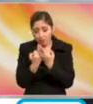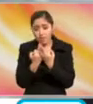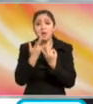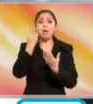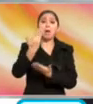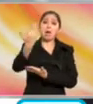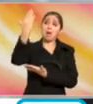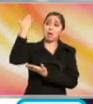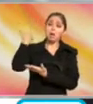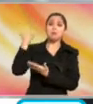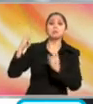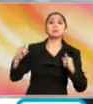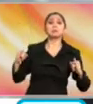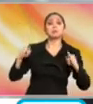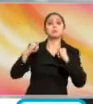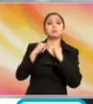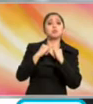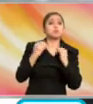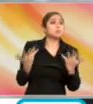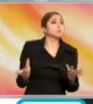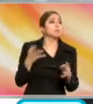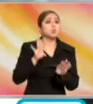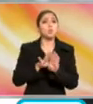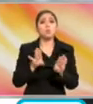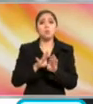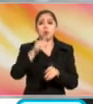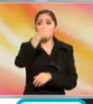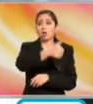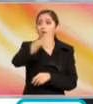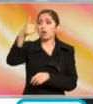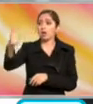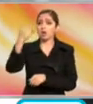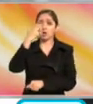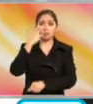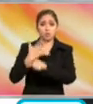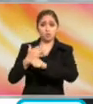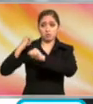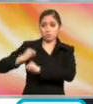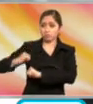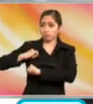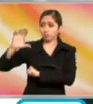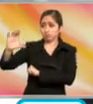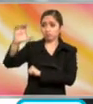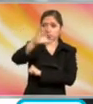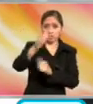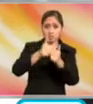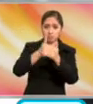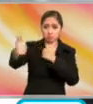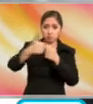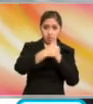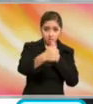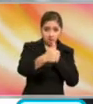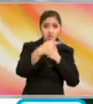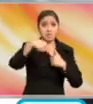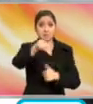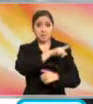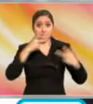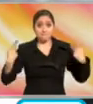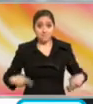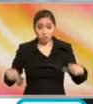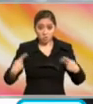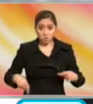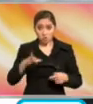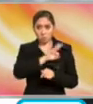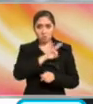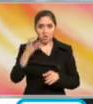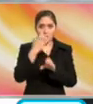que las instituciones estaban pues sueltas, ¿no? O sea, cada quien hacía su papel, pero finalmente los malosos pues hacían de las suyas y no pasaba